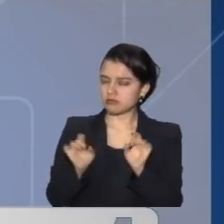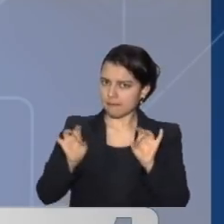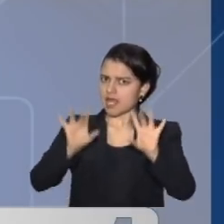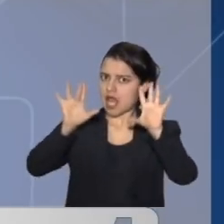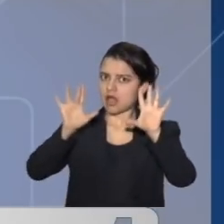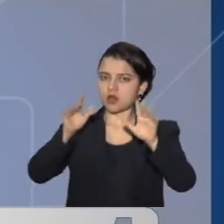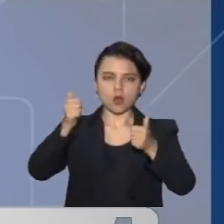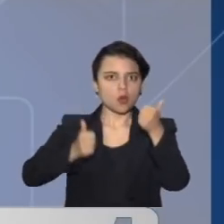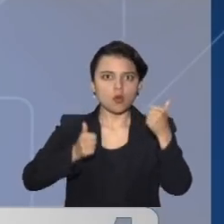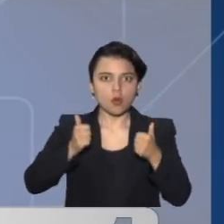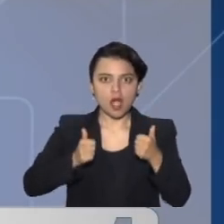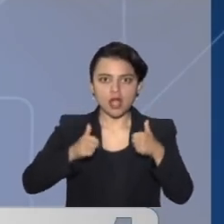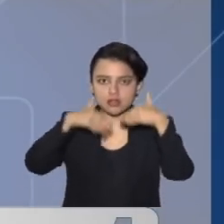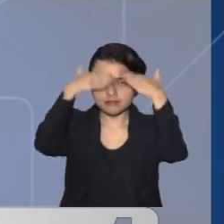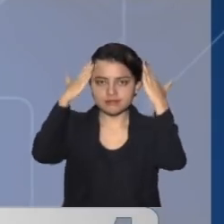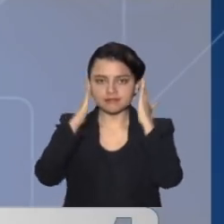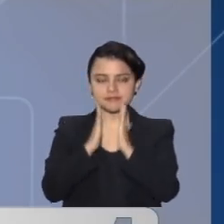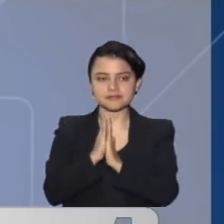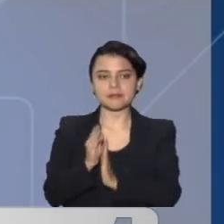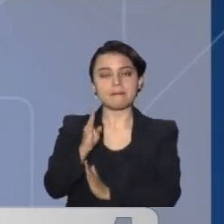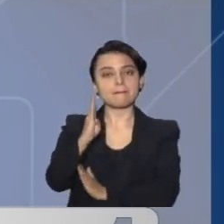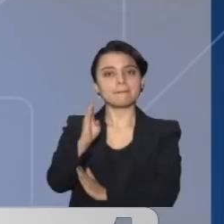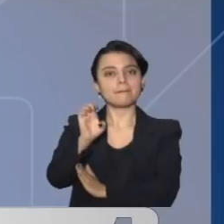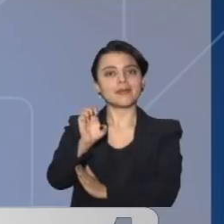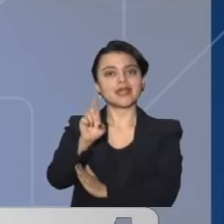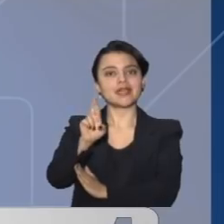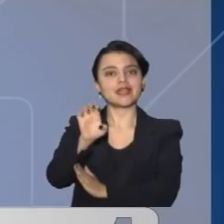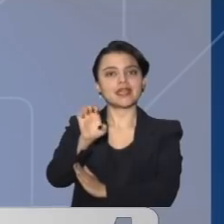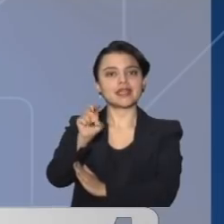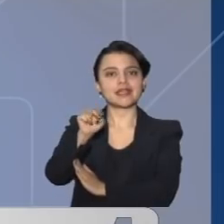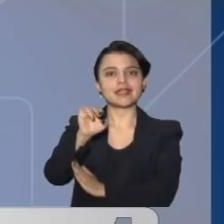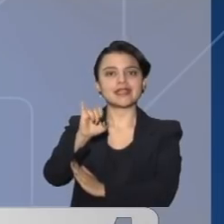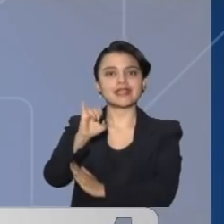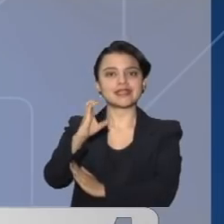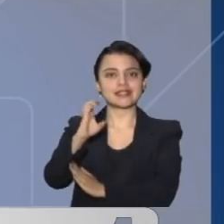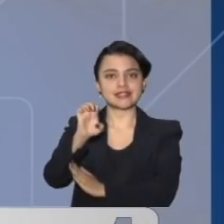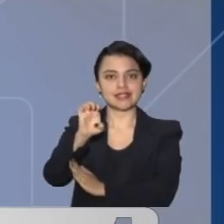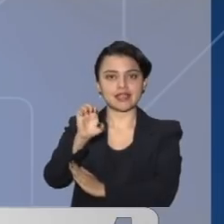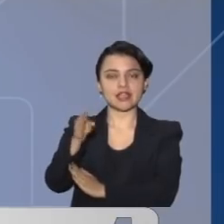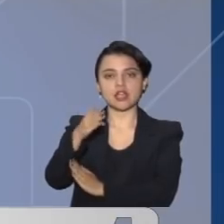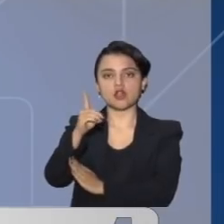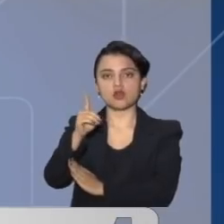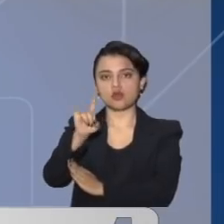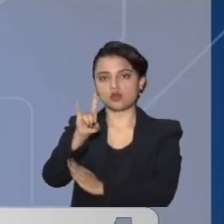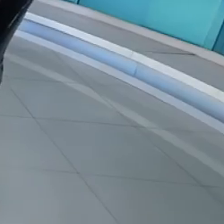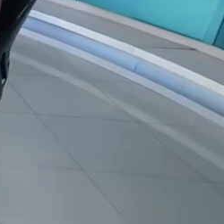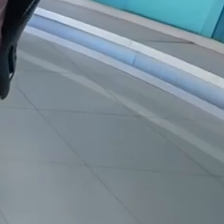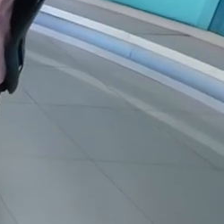milagro de la monja María Berenice Duque, que sigue su proceso a la beatificación. Ya volvemos.